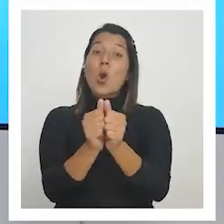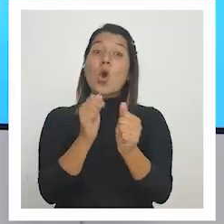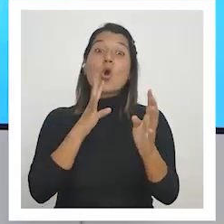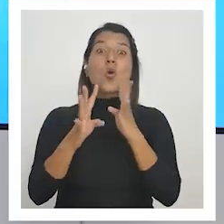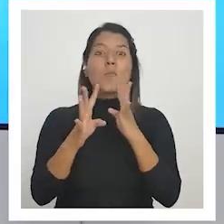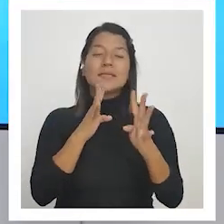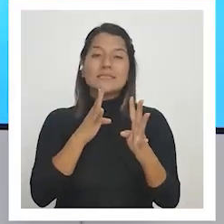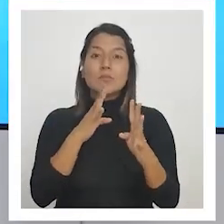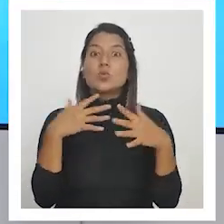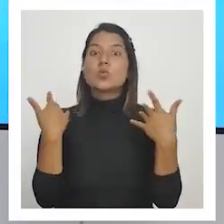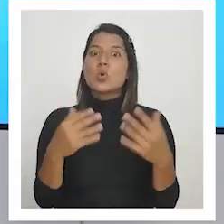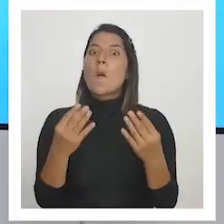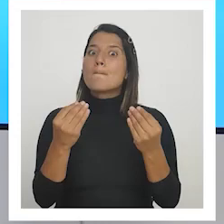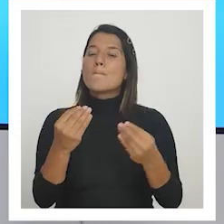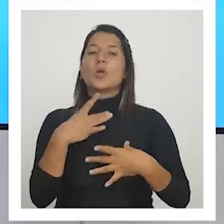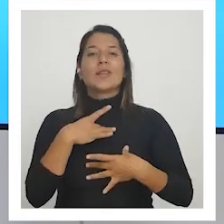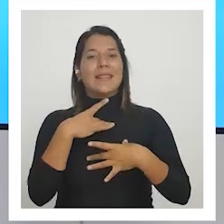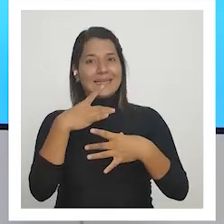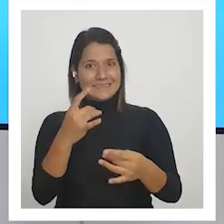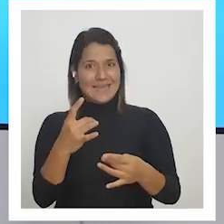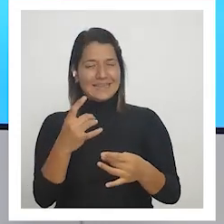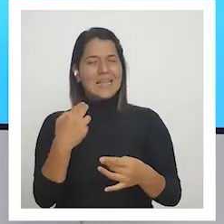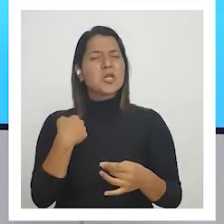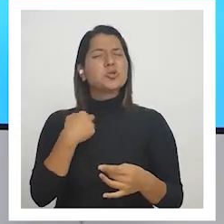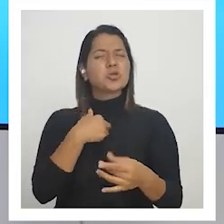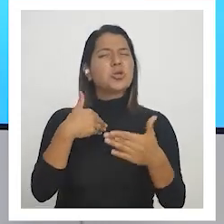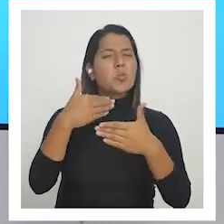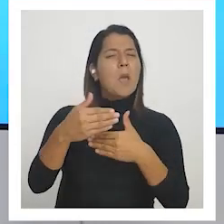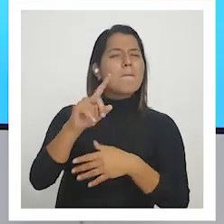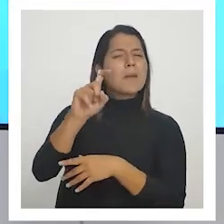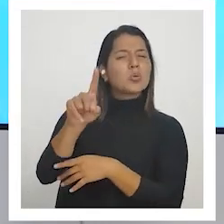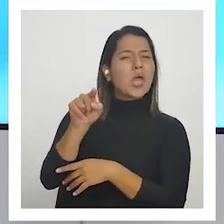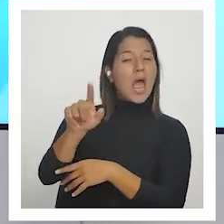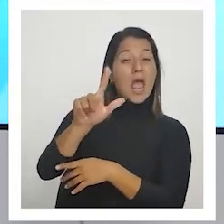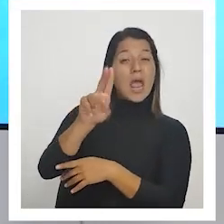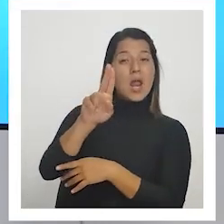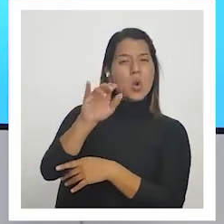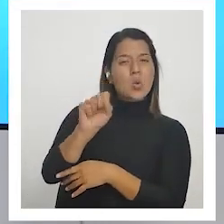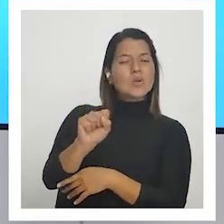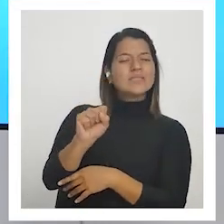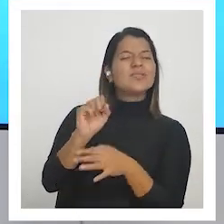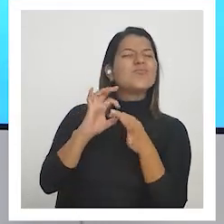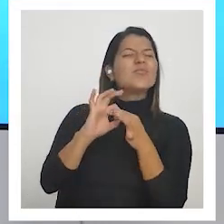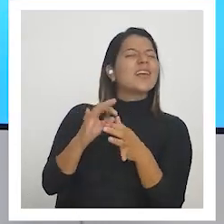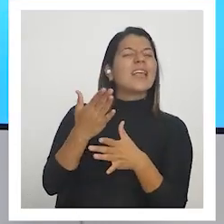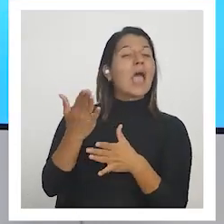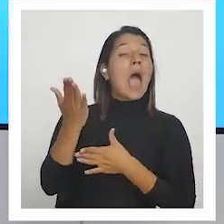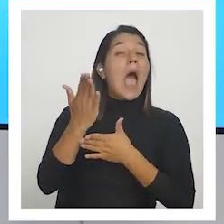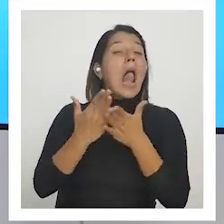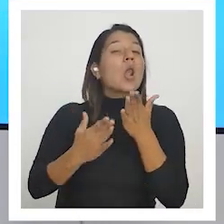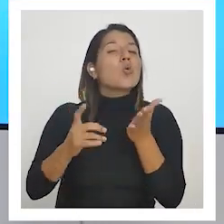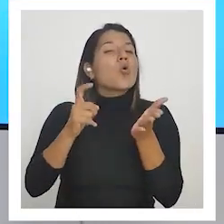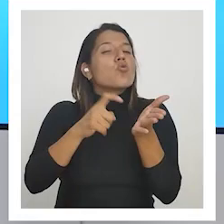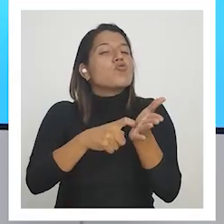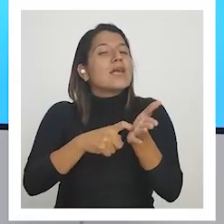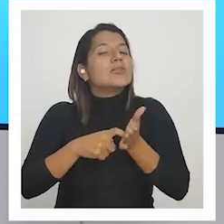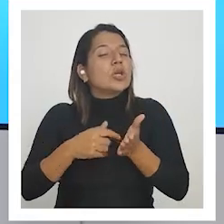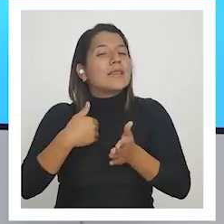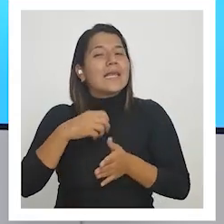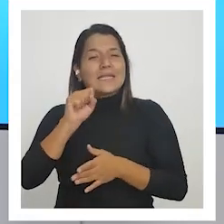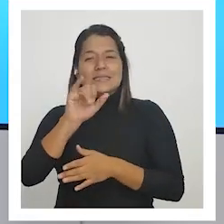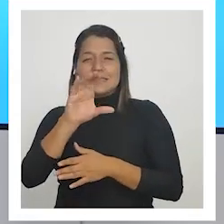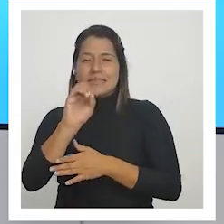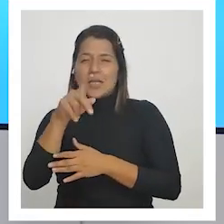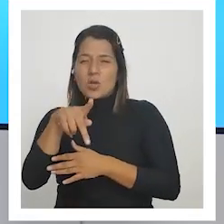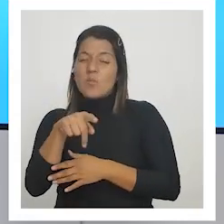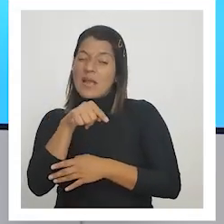muy interesante. Vamos a preguntarle a don Luis sobre algunos requerimientos de SICOP que están poniendo trabas sobre